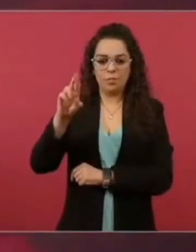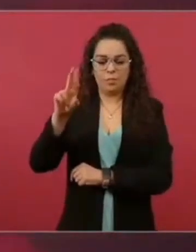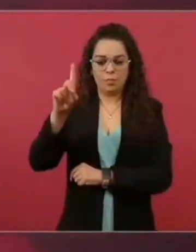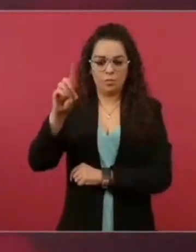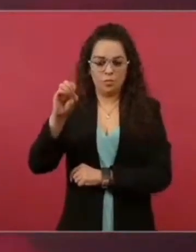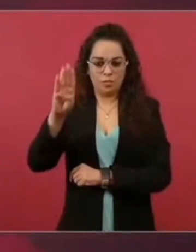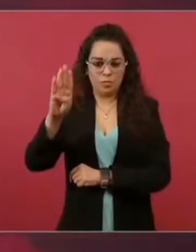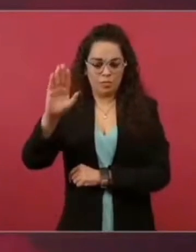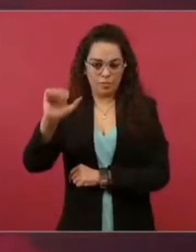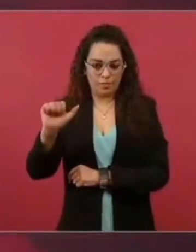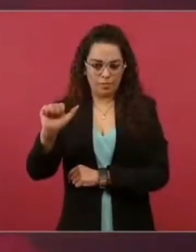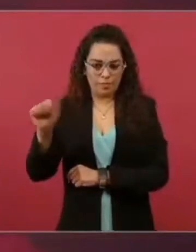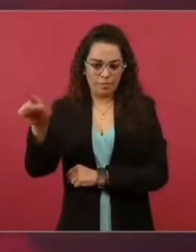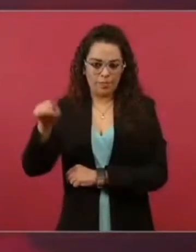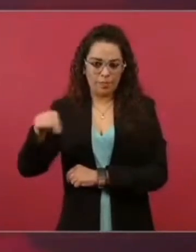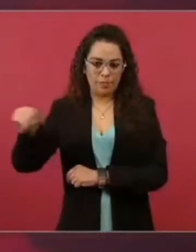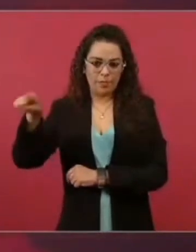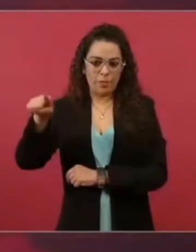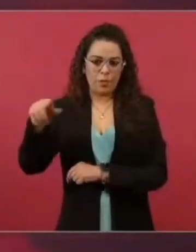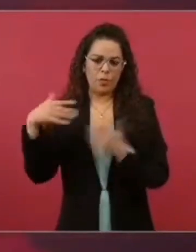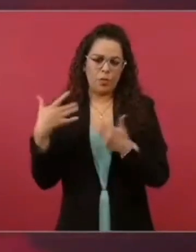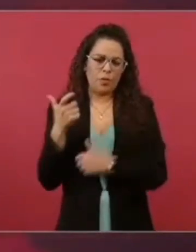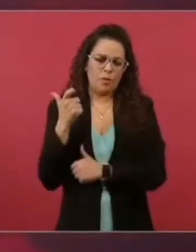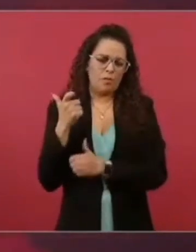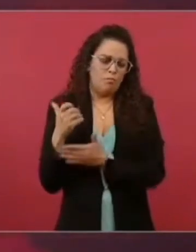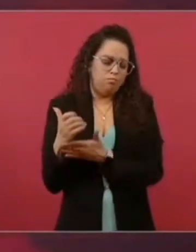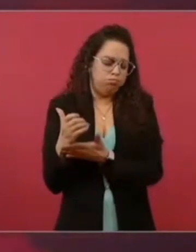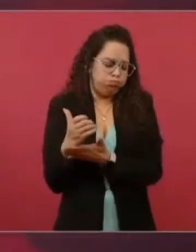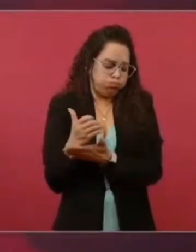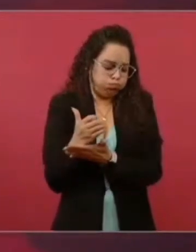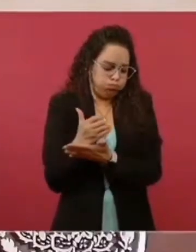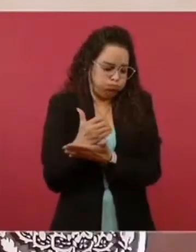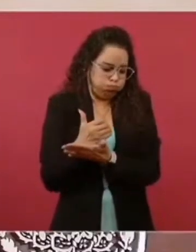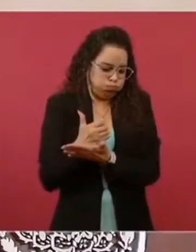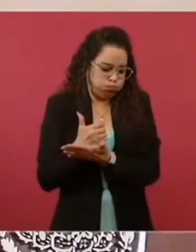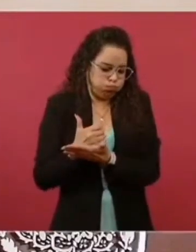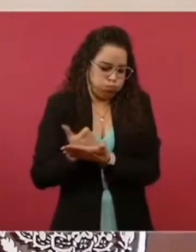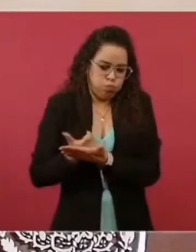tenían sus privilegios, sueldos elevadísimos,